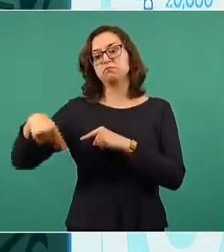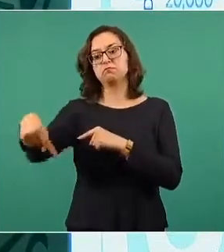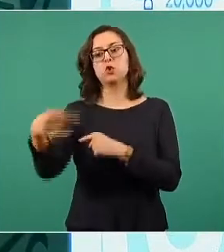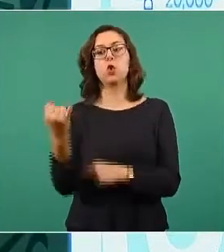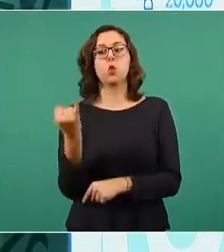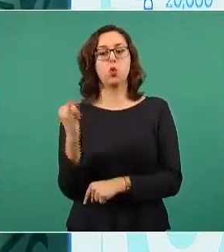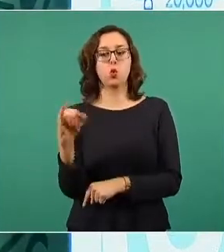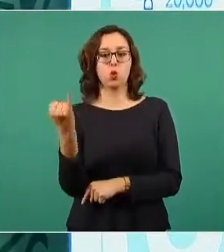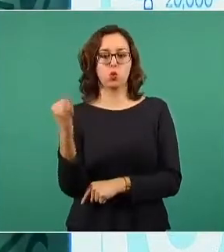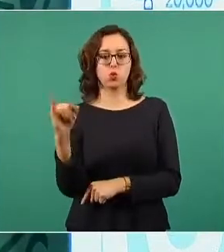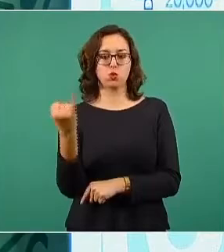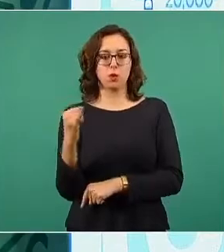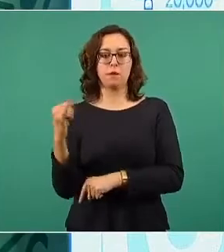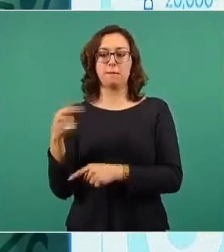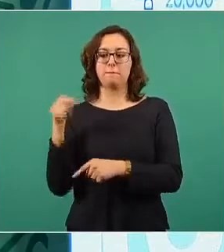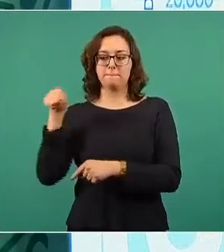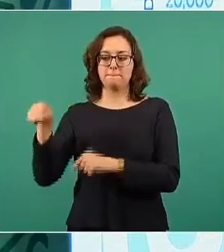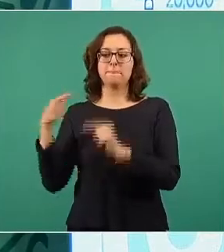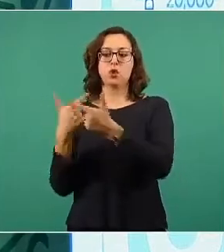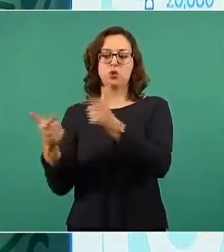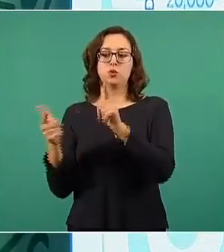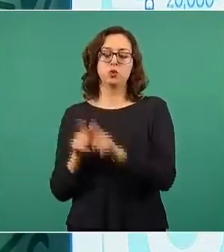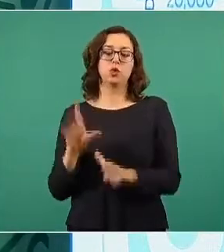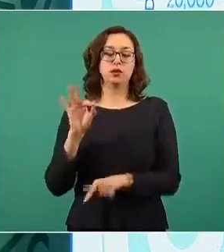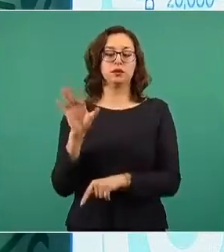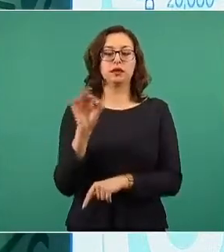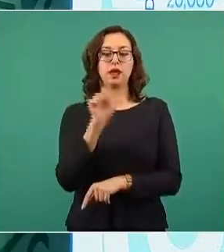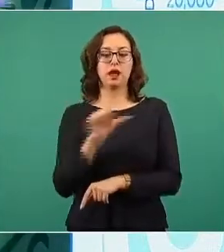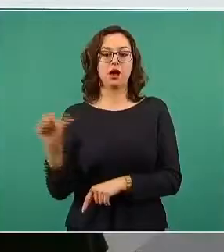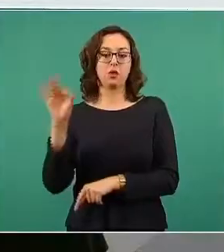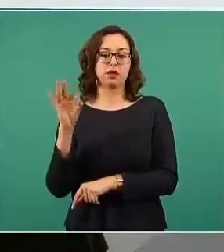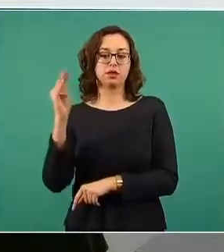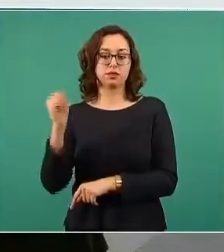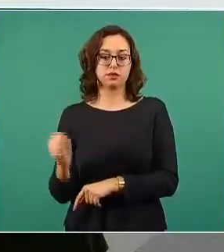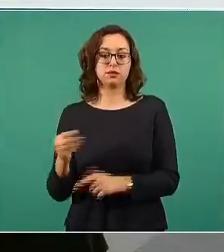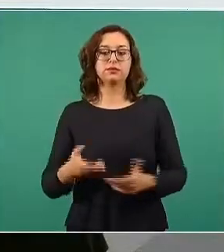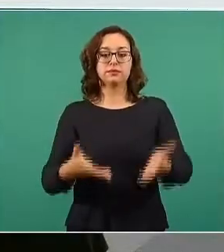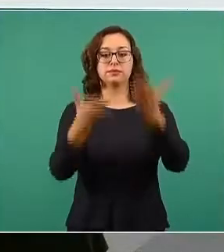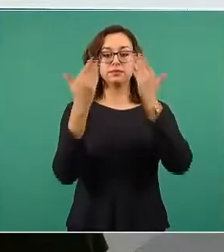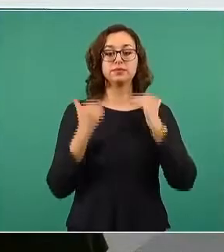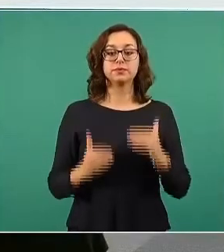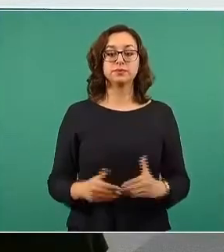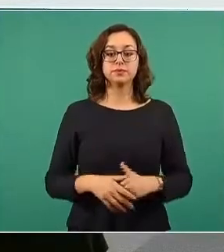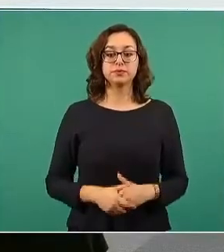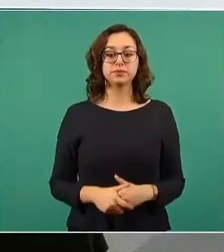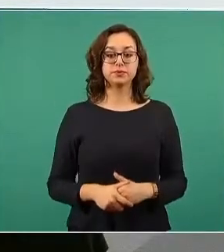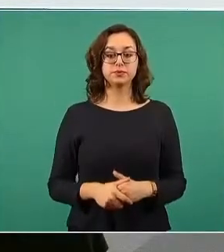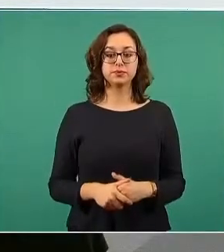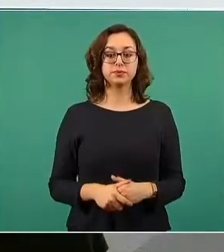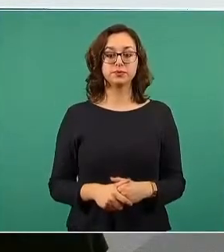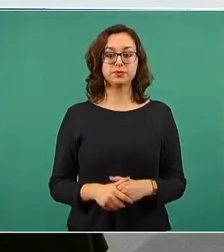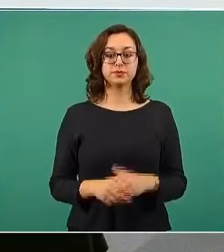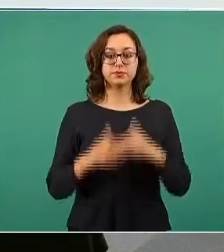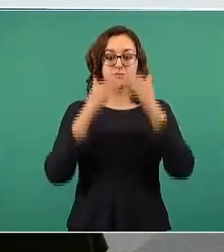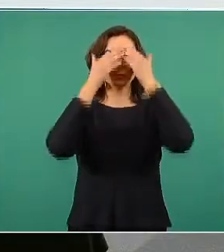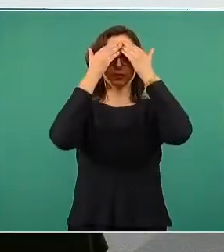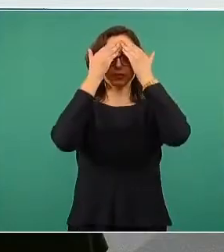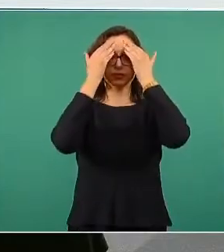mes de junio en estar vacunando a personas de 40 a 49. La siguiente, por favor.